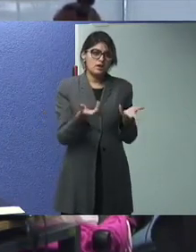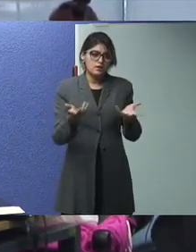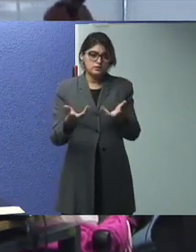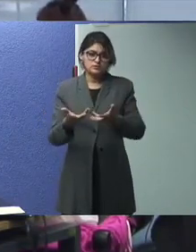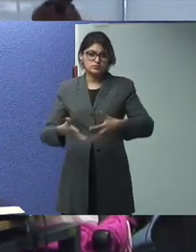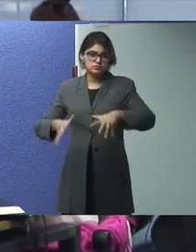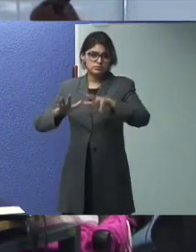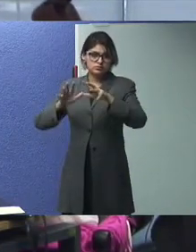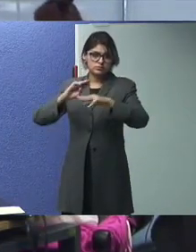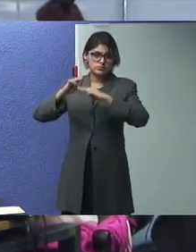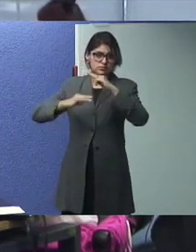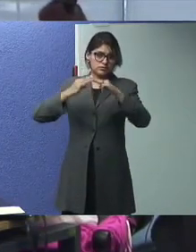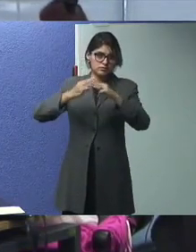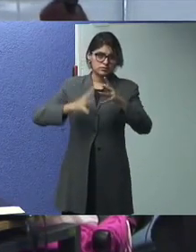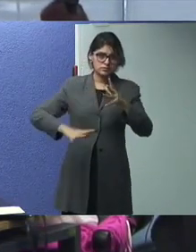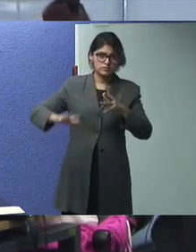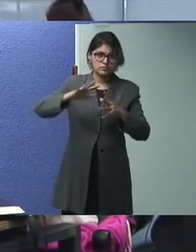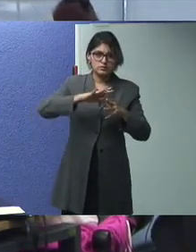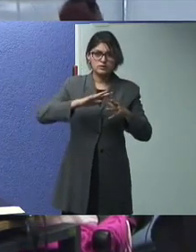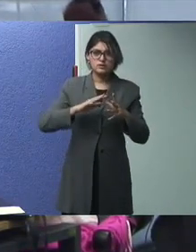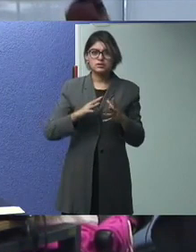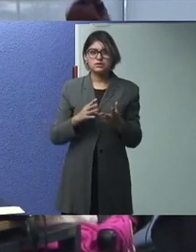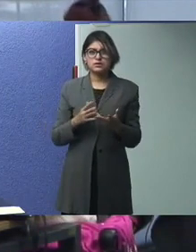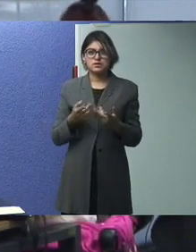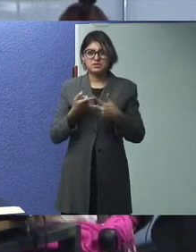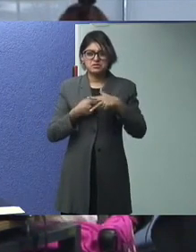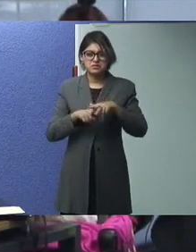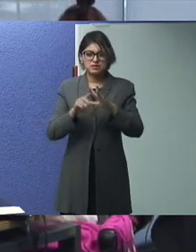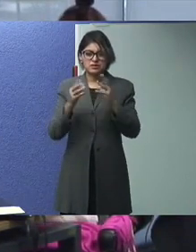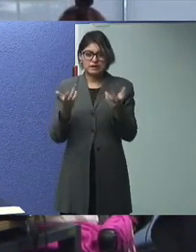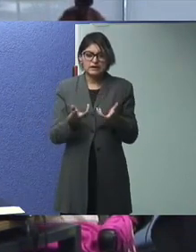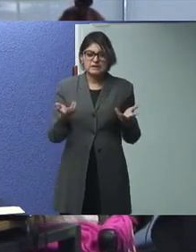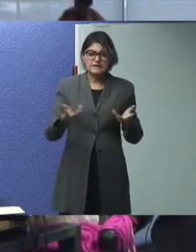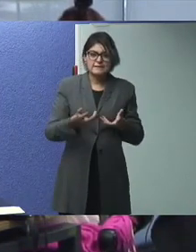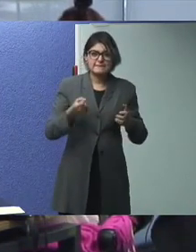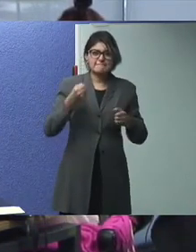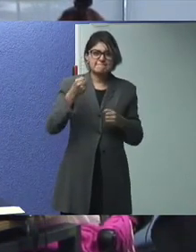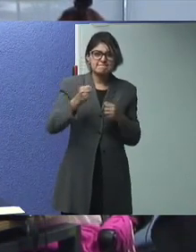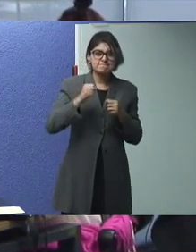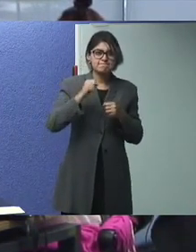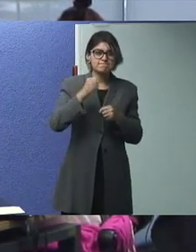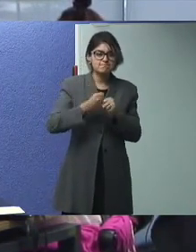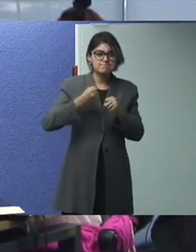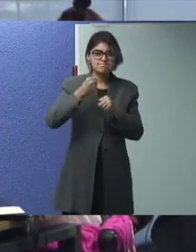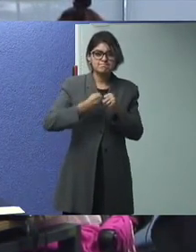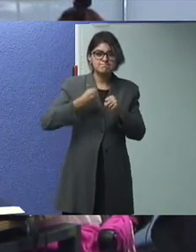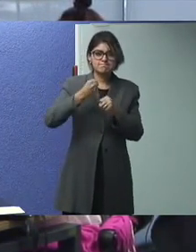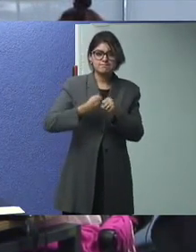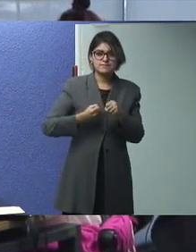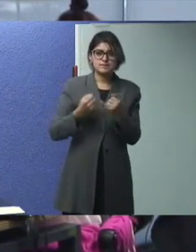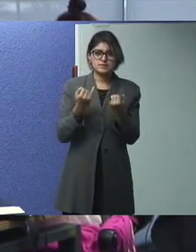y la convención retoma todos estos trabajos que se han venido haciendo desde el campo académico.